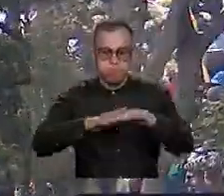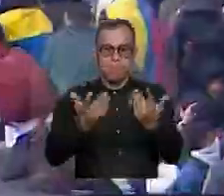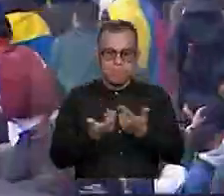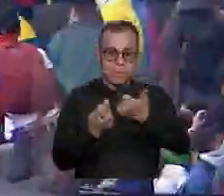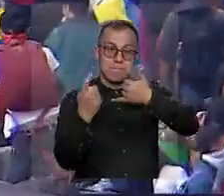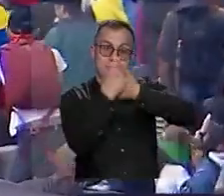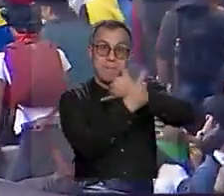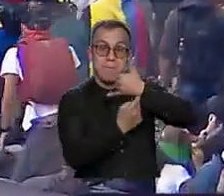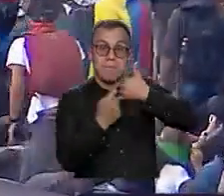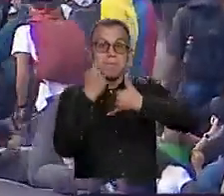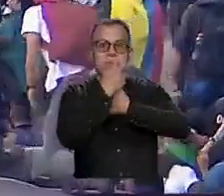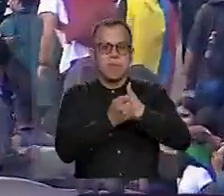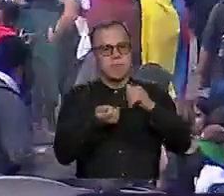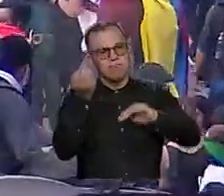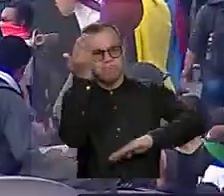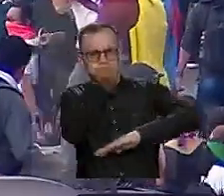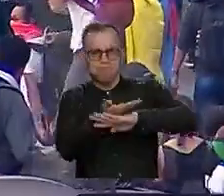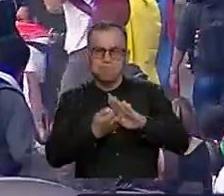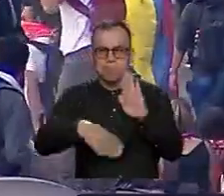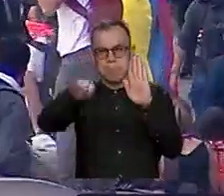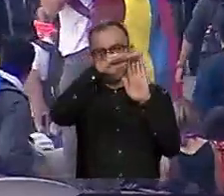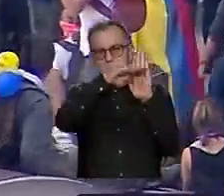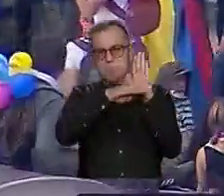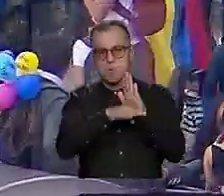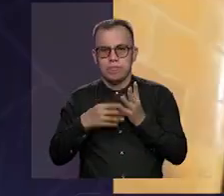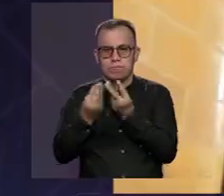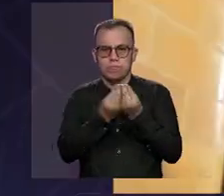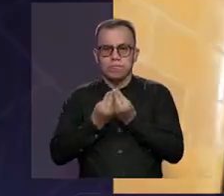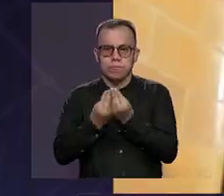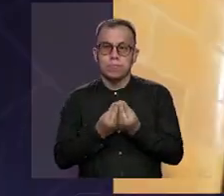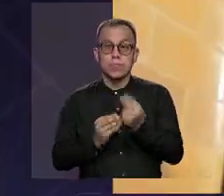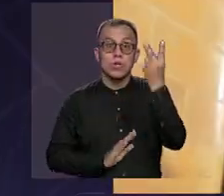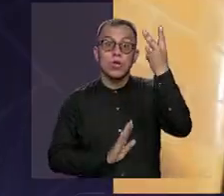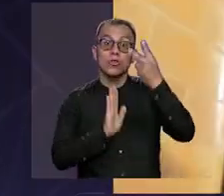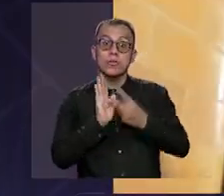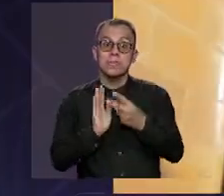que se sumaron al pliego de peticiones que tenía el comité.